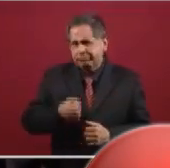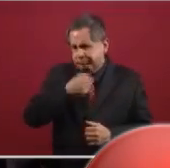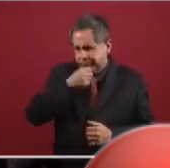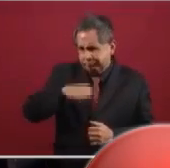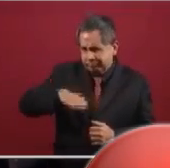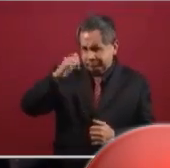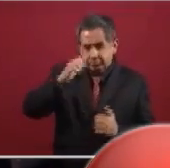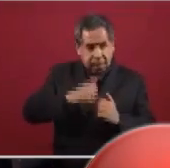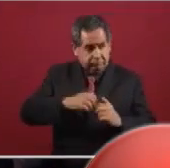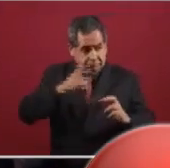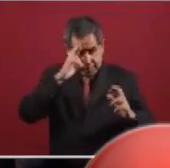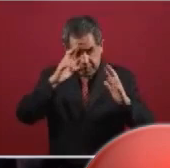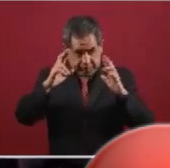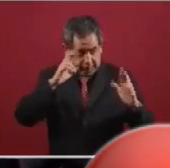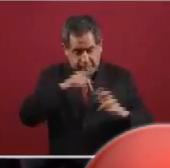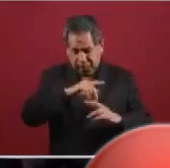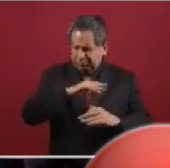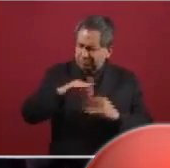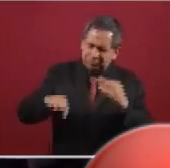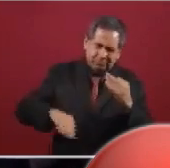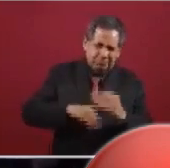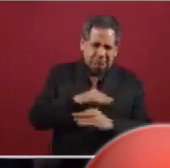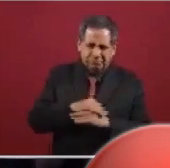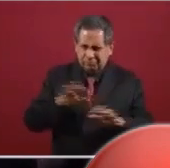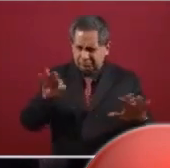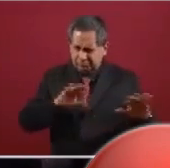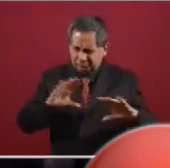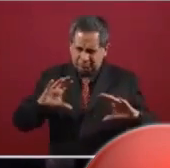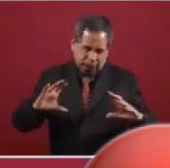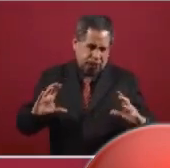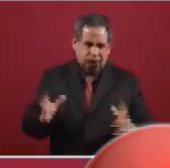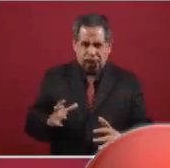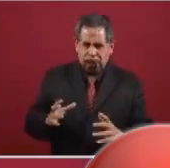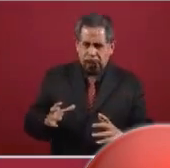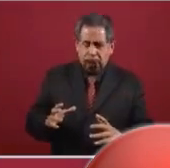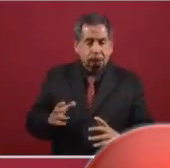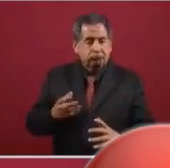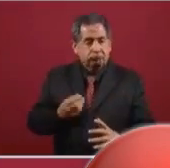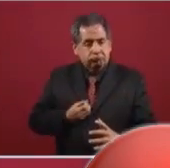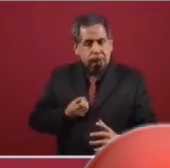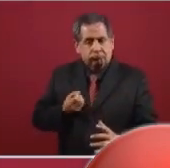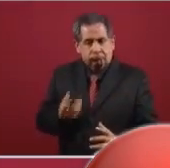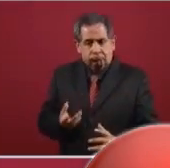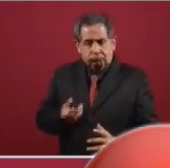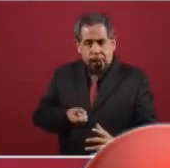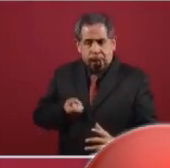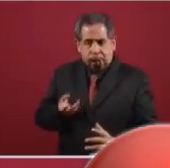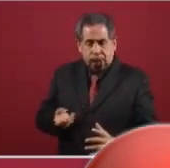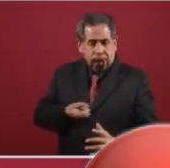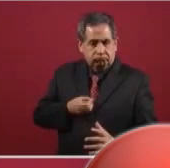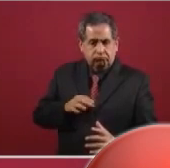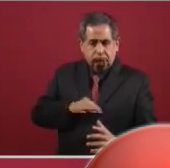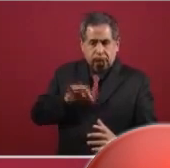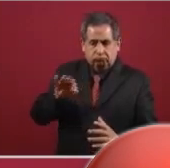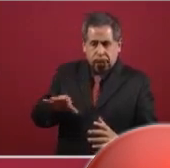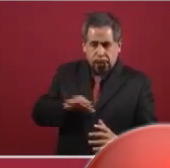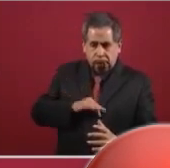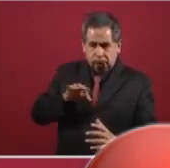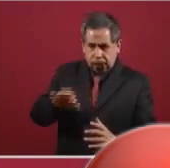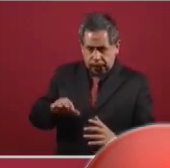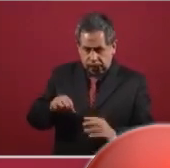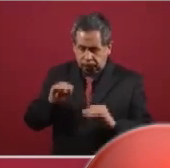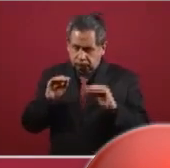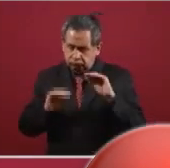ancianos respetables, todos los que tengan algo que aportar.